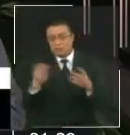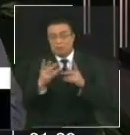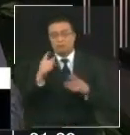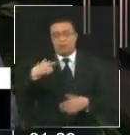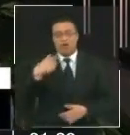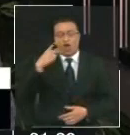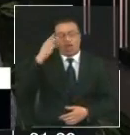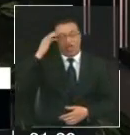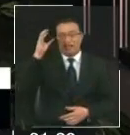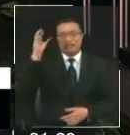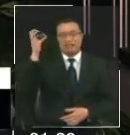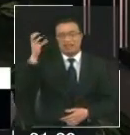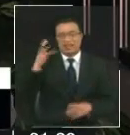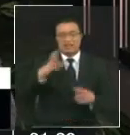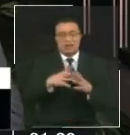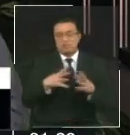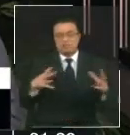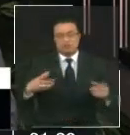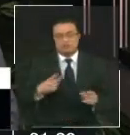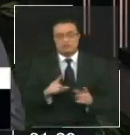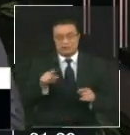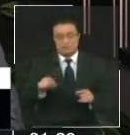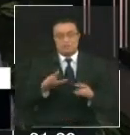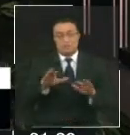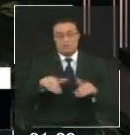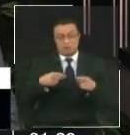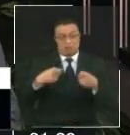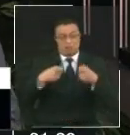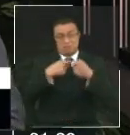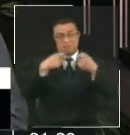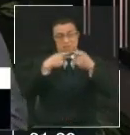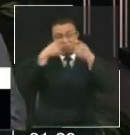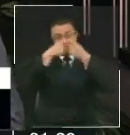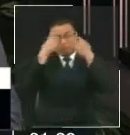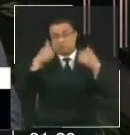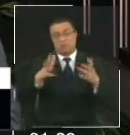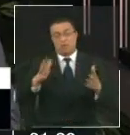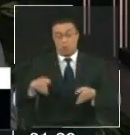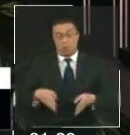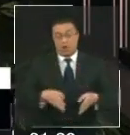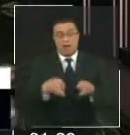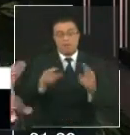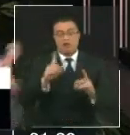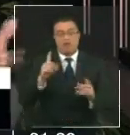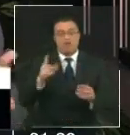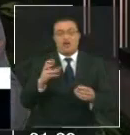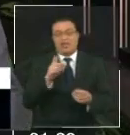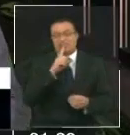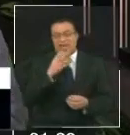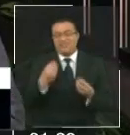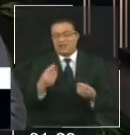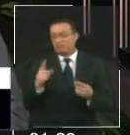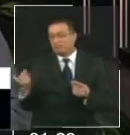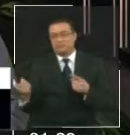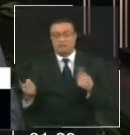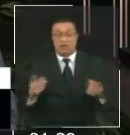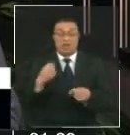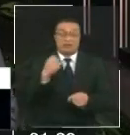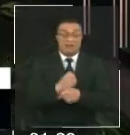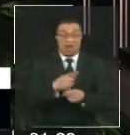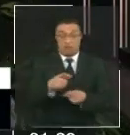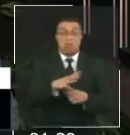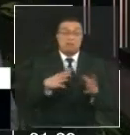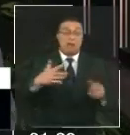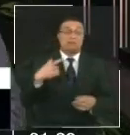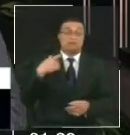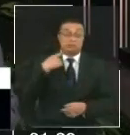entiende mucho. Y creo que es un ejemplo más de cómo estos debates a veces toman un camino que no le conviene a nadie, y menos a los trabajadores que